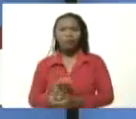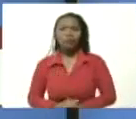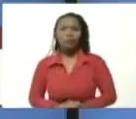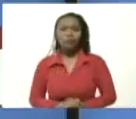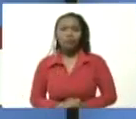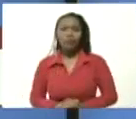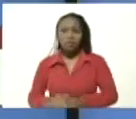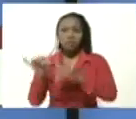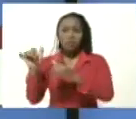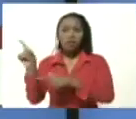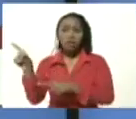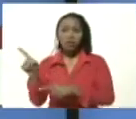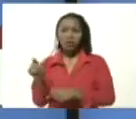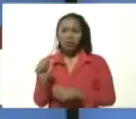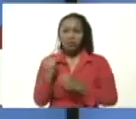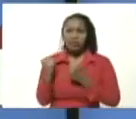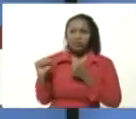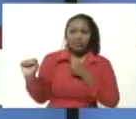Entre ellos no se soportan,